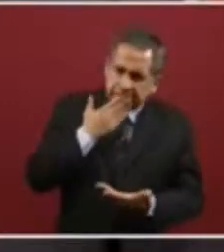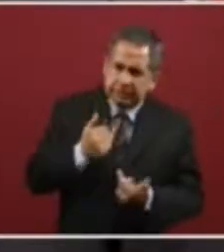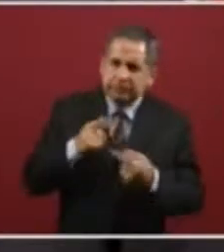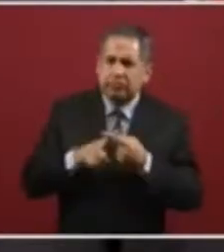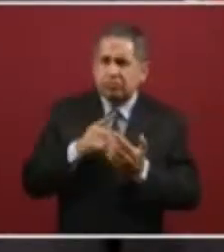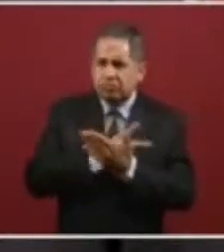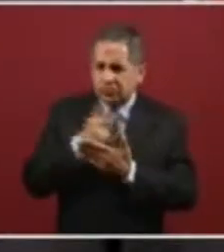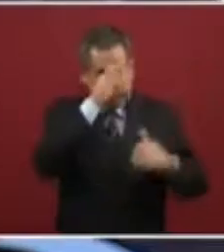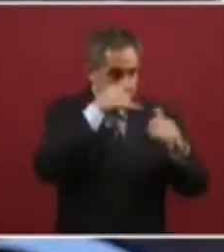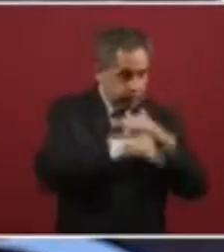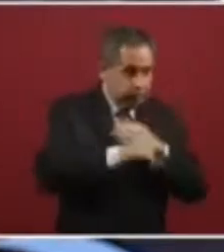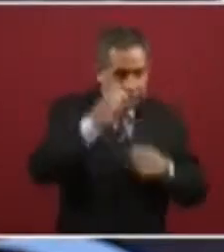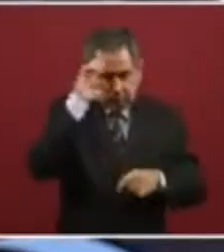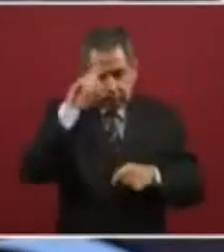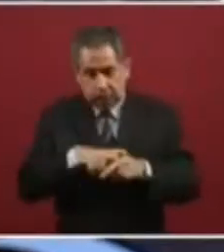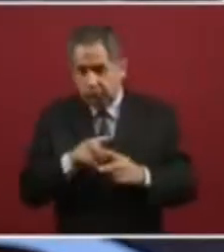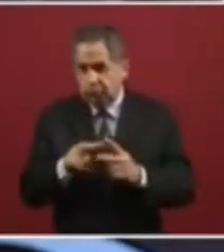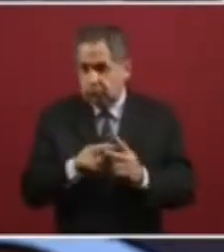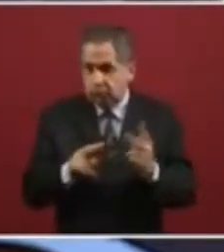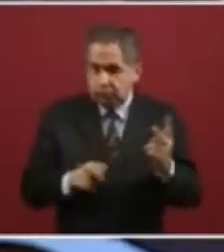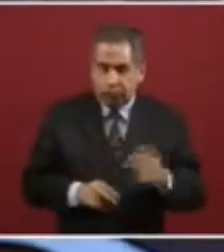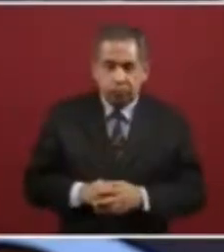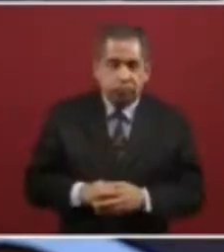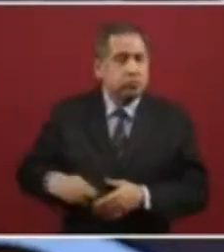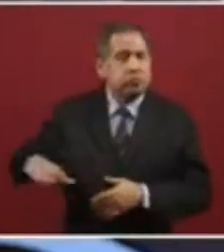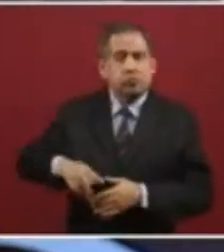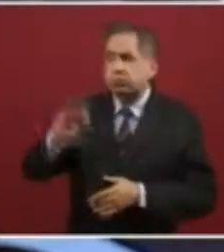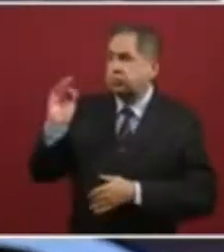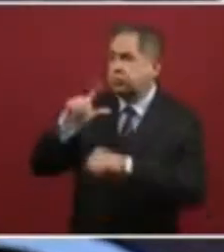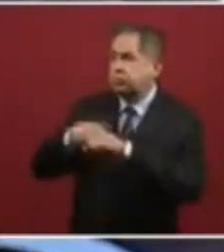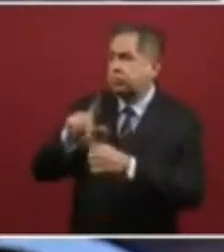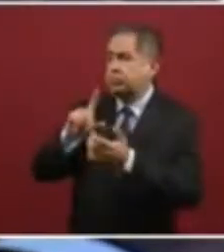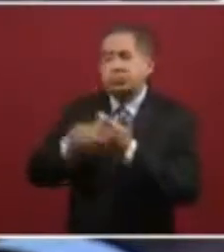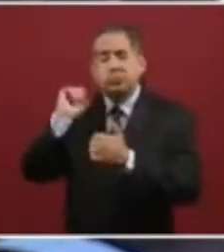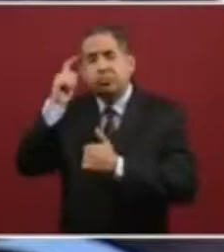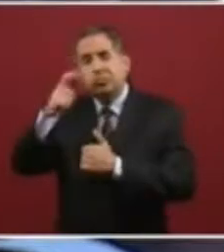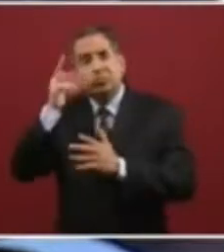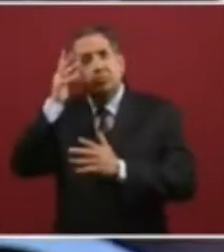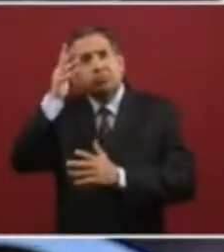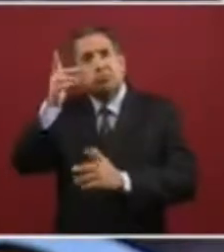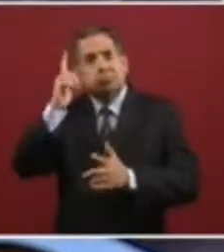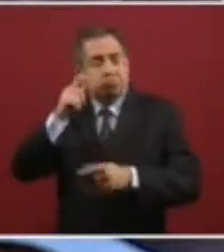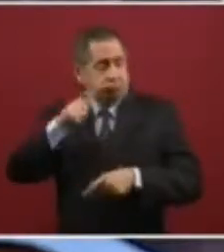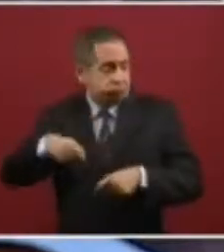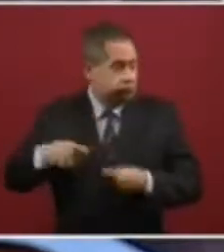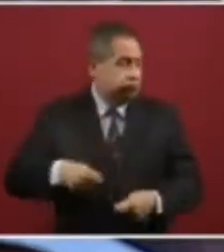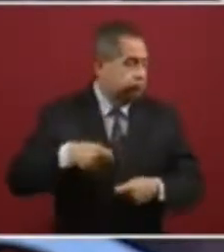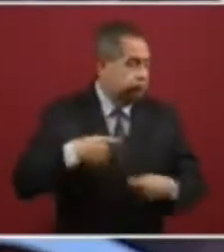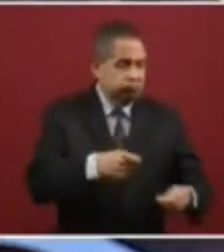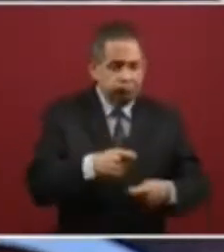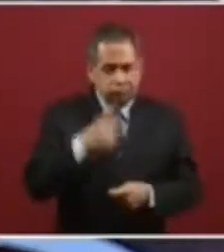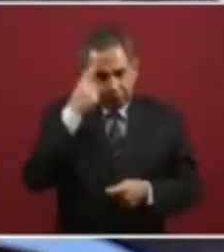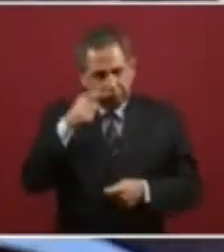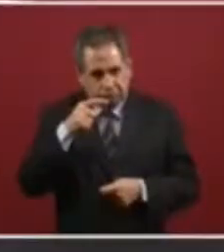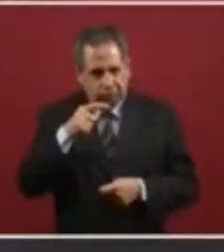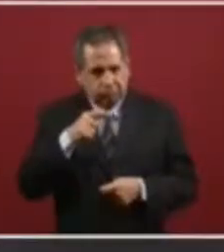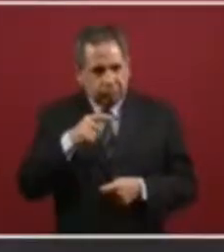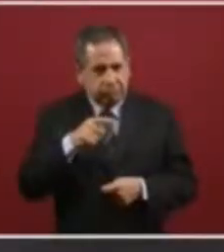de programas. ¿Tiene el gobierno federal alguna esperanza para estos sectores de que no será